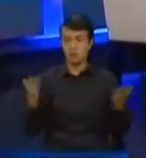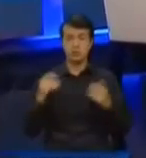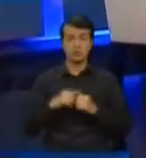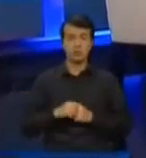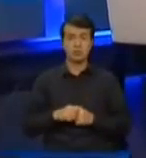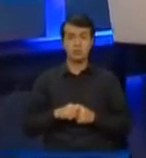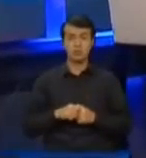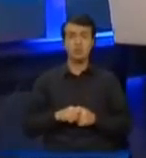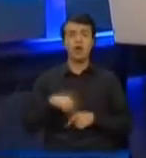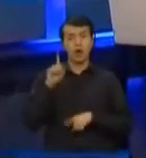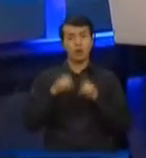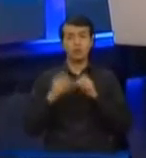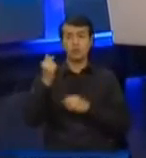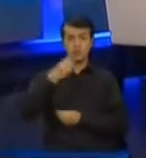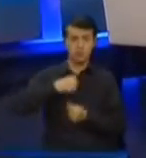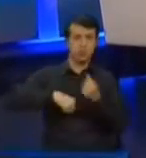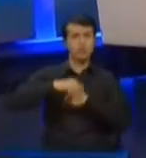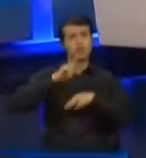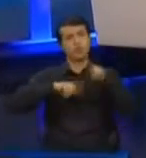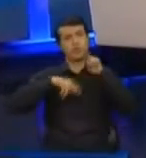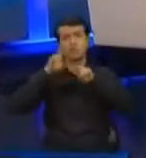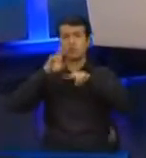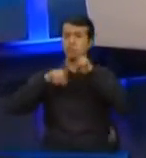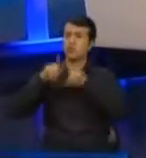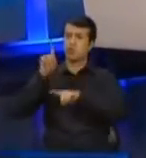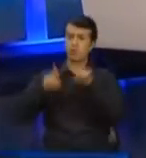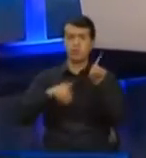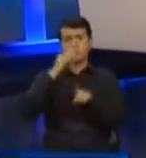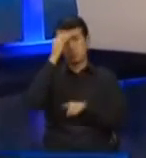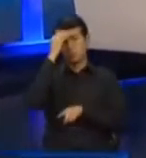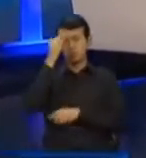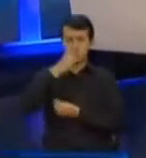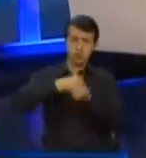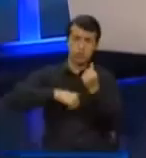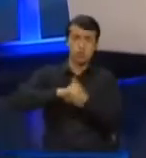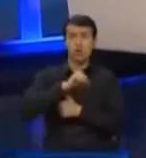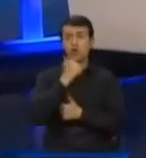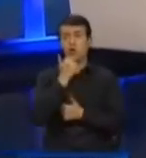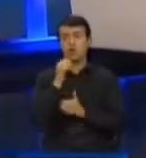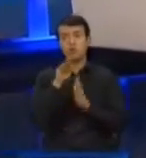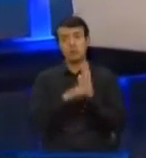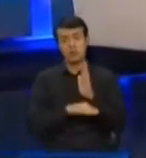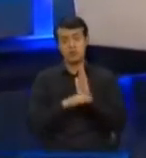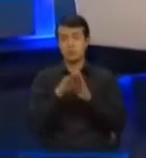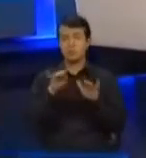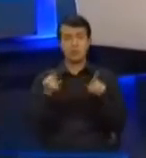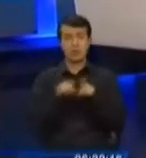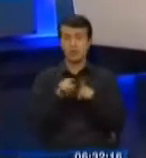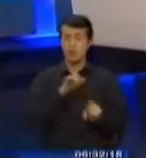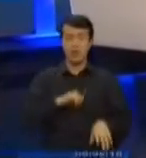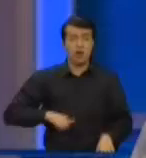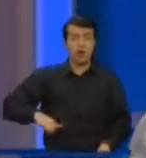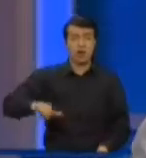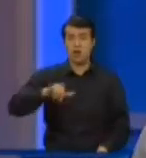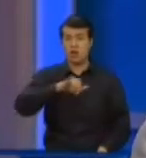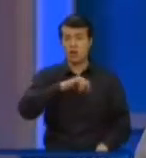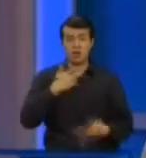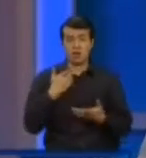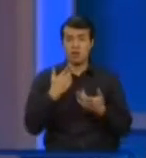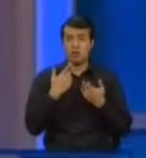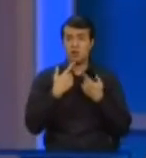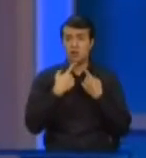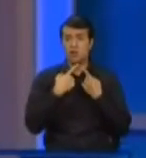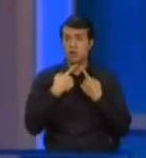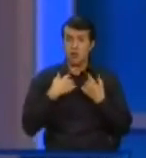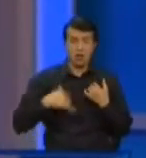Algunos gobiernos invirtieron más en infraestructura, en educación, otros menos, pero la situación es general, es decir, no hay grandes